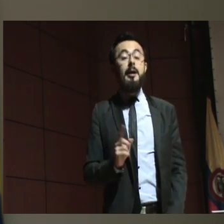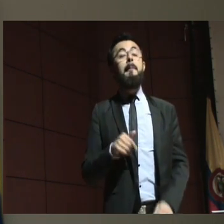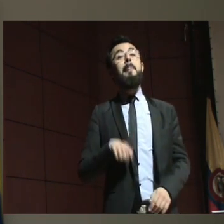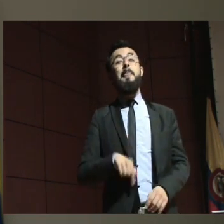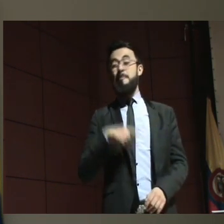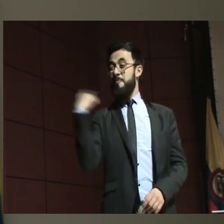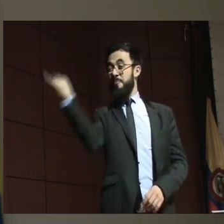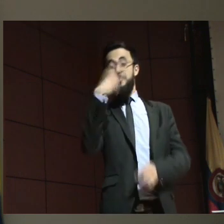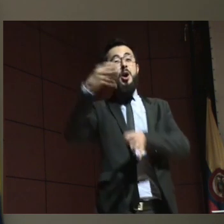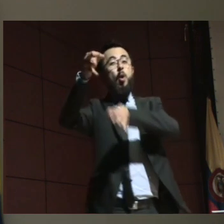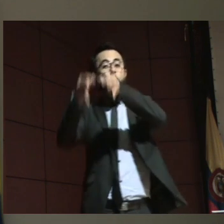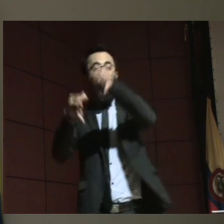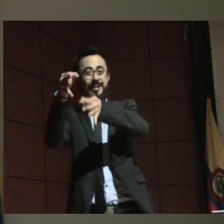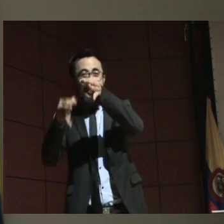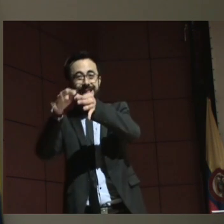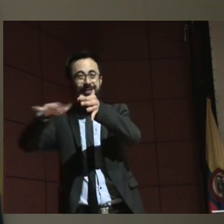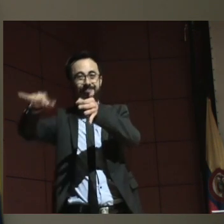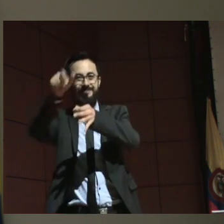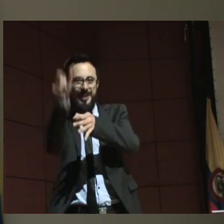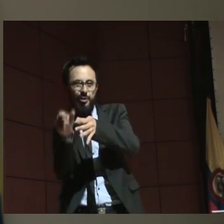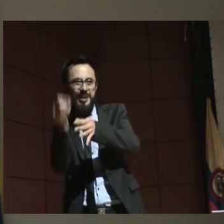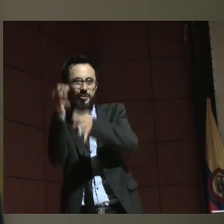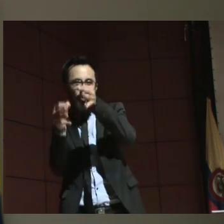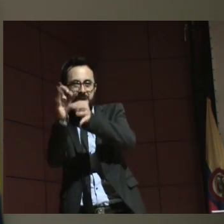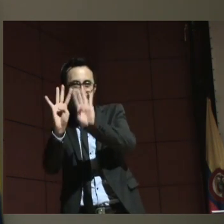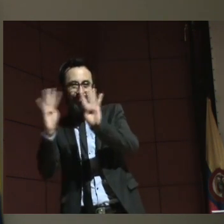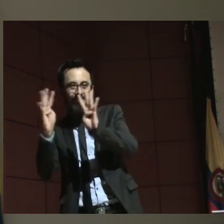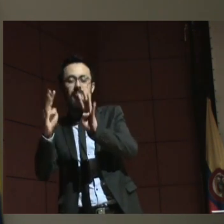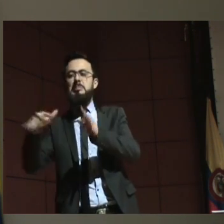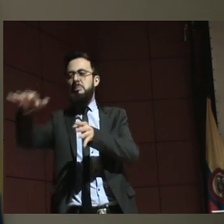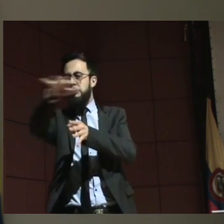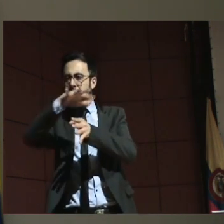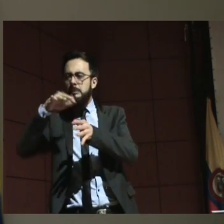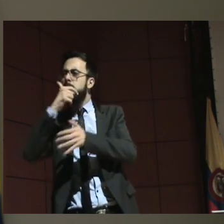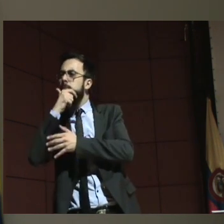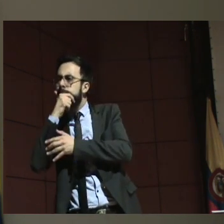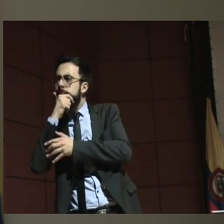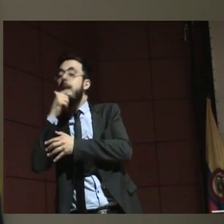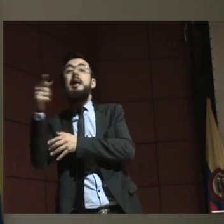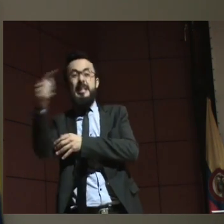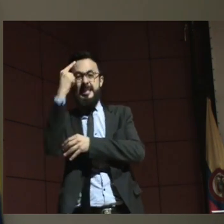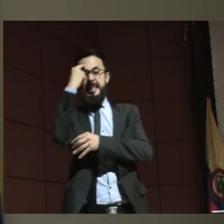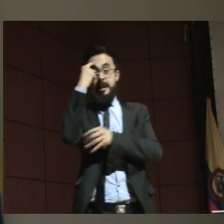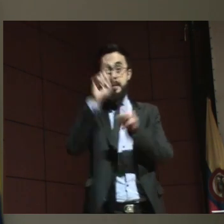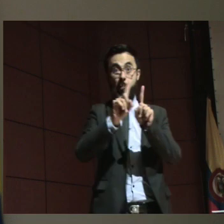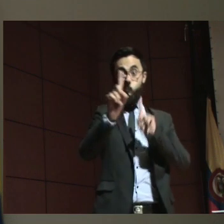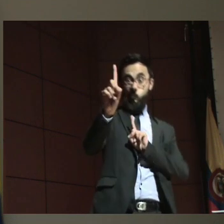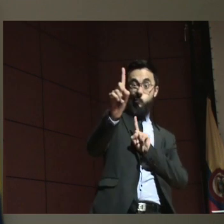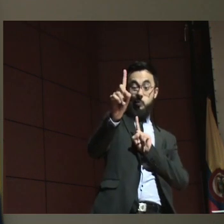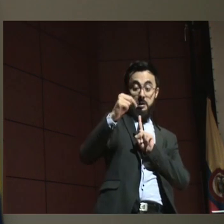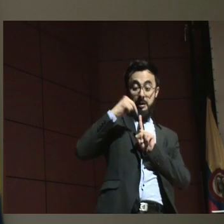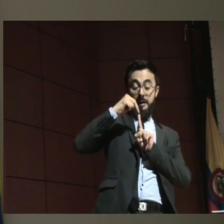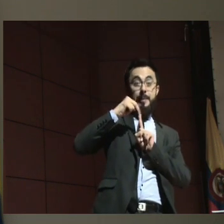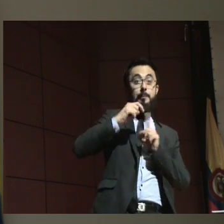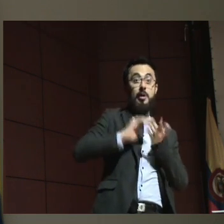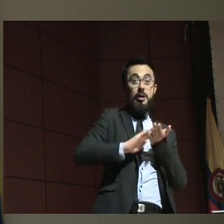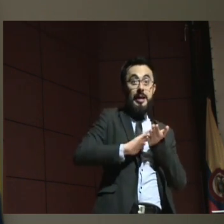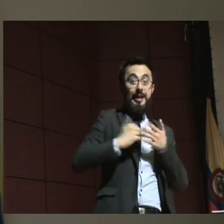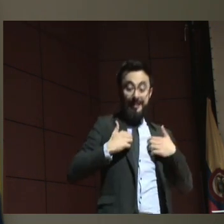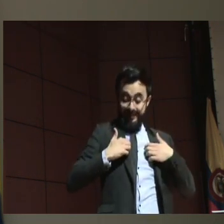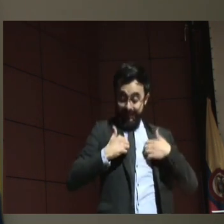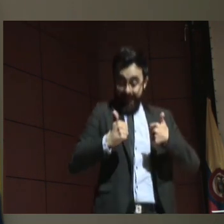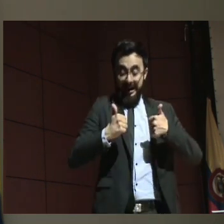este país entienden que únicamente se puede levantar la interdicción cuando una persona ha sido curada o